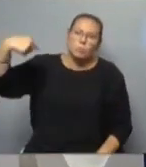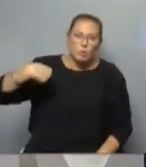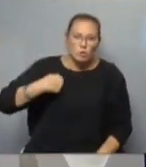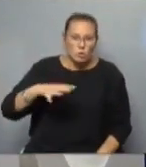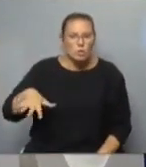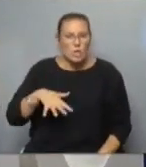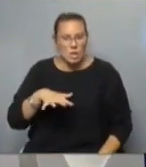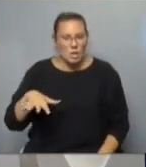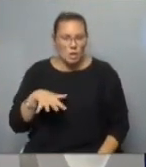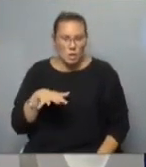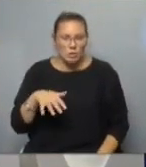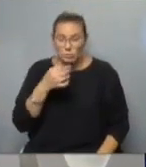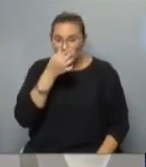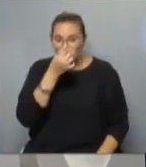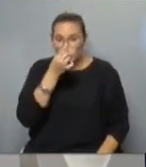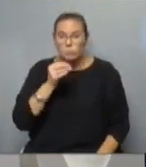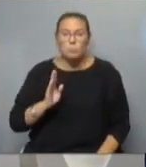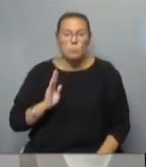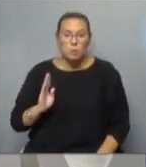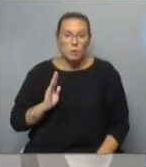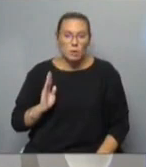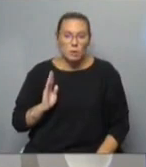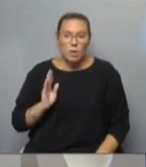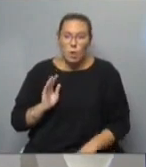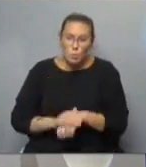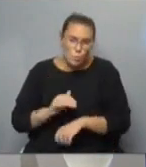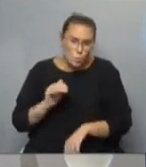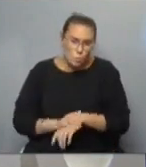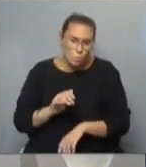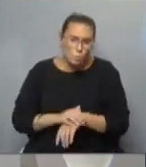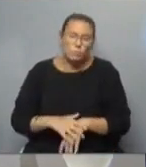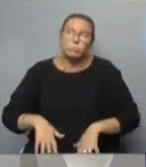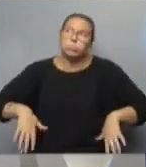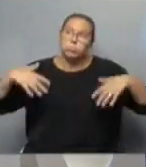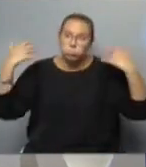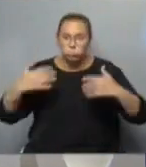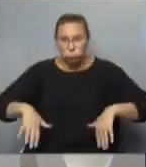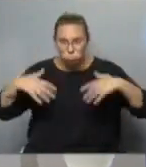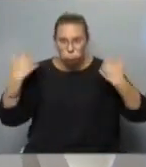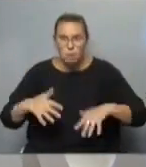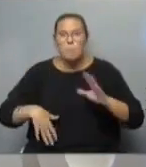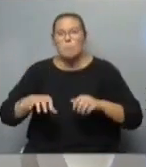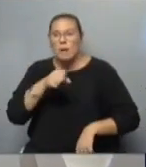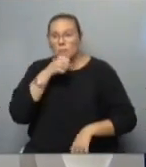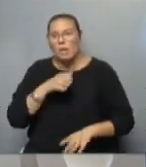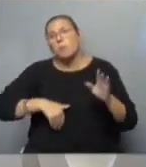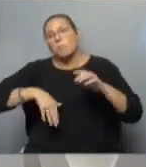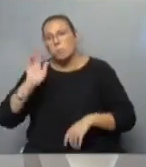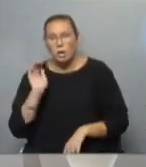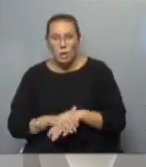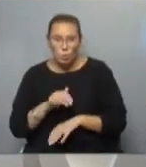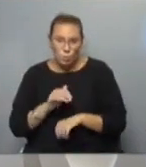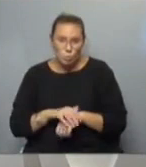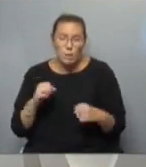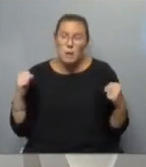sociedad. Y las mujeres tenemos culpas en cantidades, cuanto más viejas, más culpas,